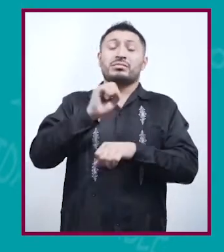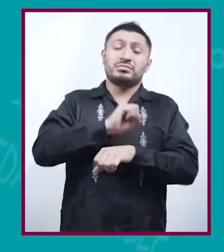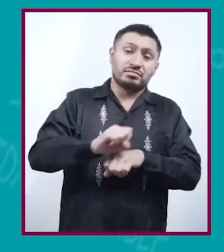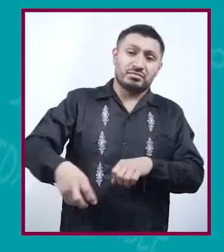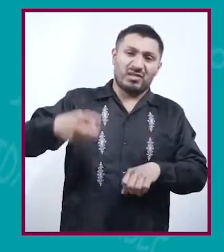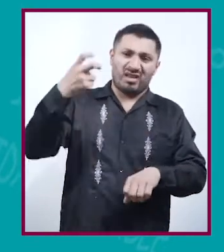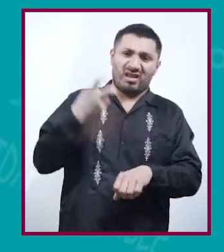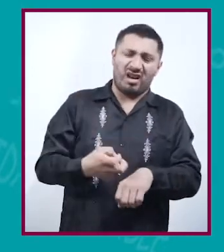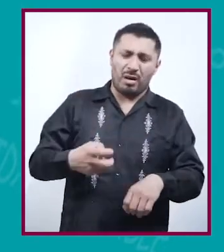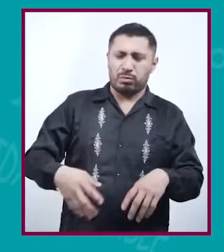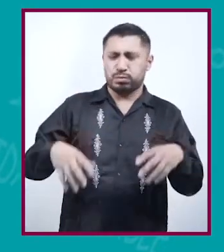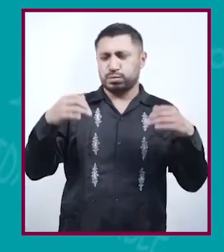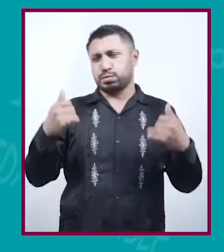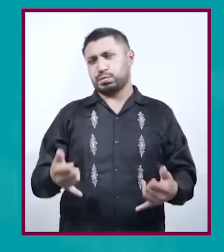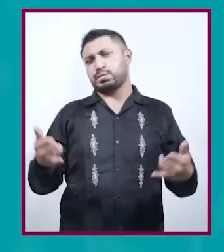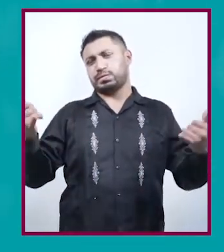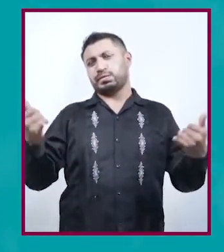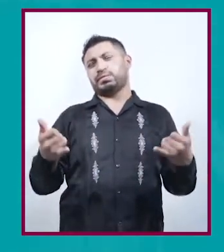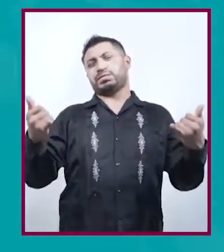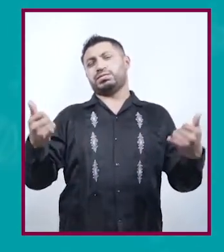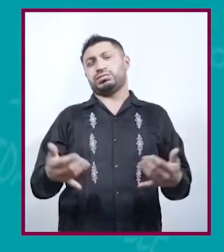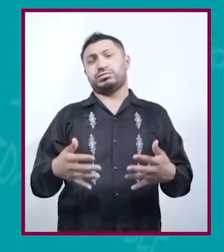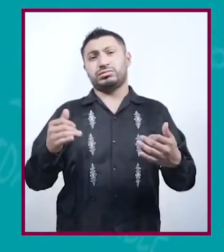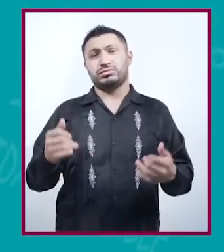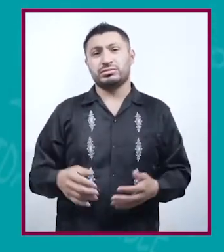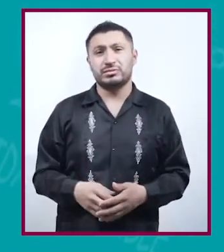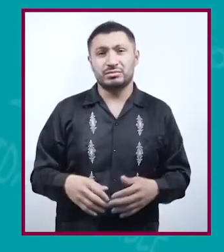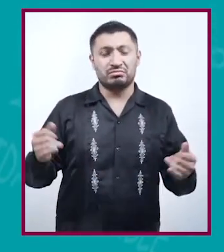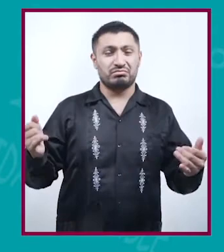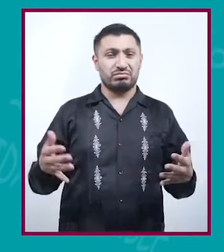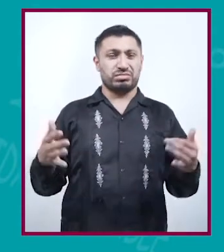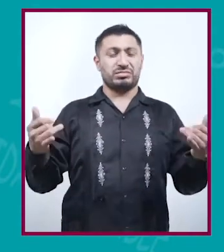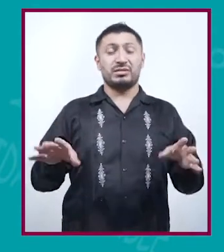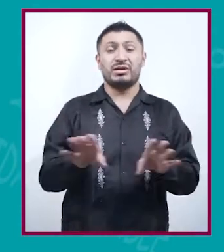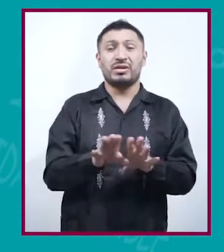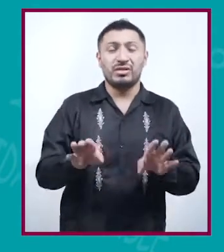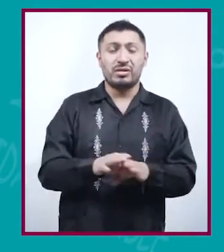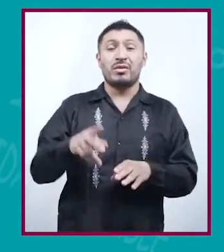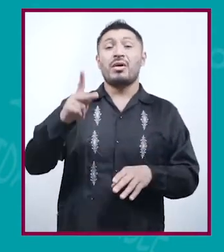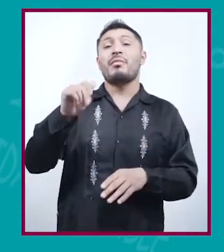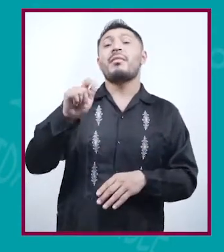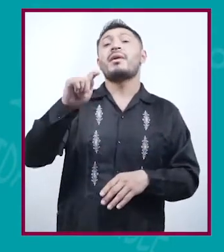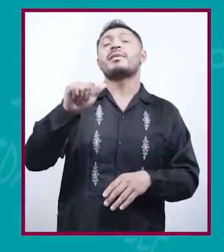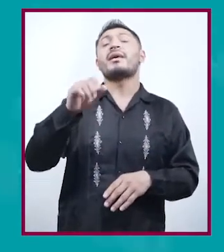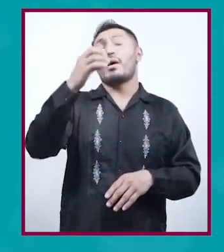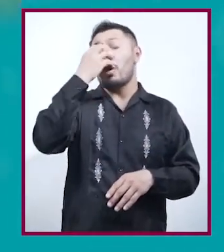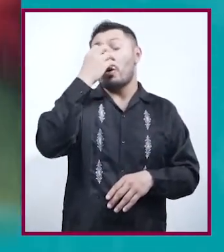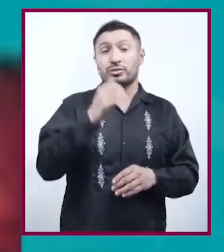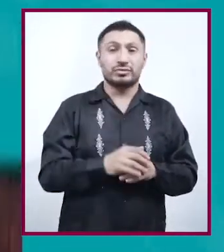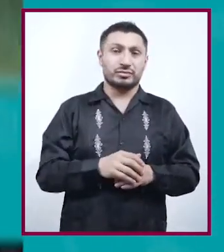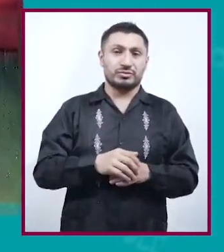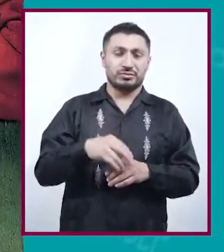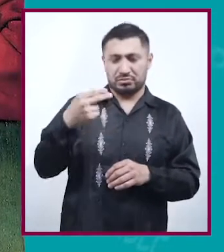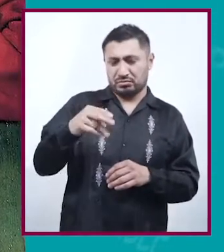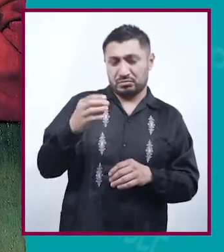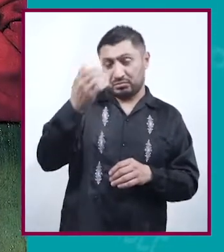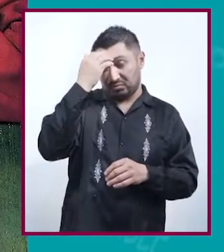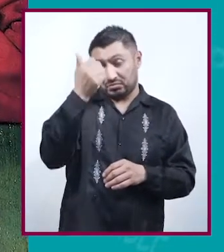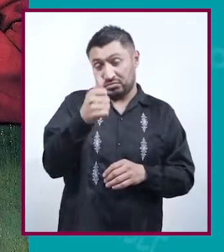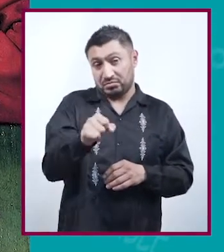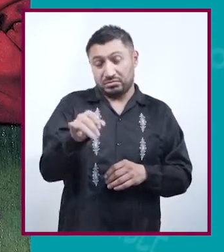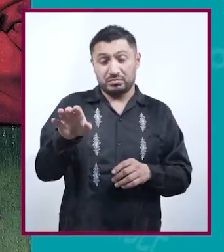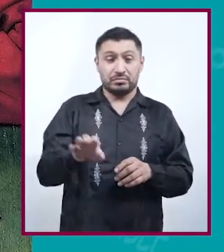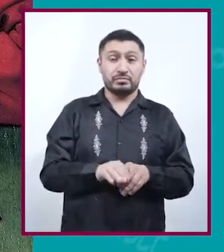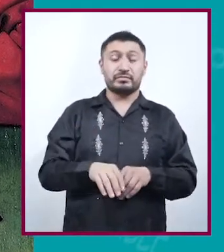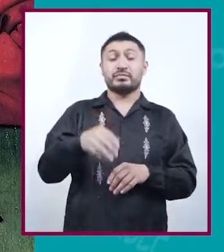ancho y sencillo, duro y pesado, conocido despectivamente como pata de oso o morro de vaca, sobre todo entre